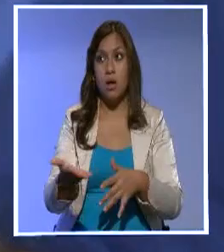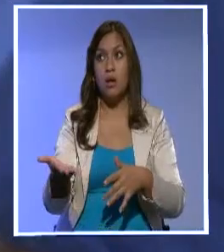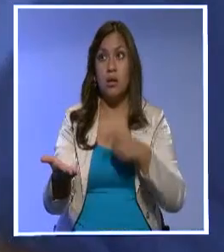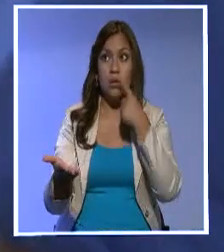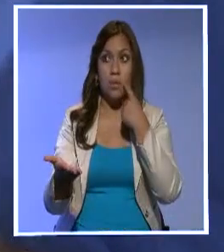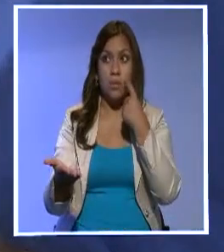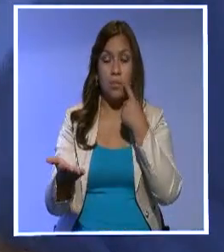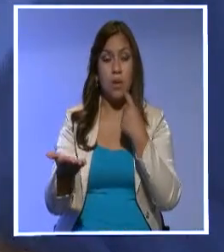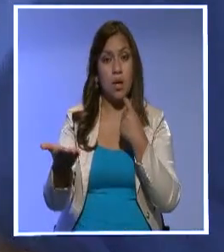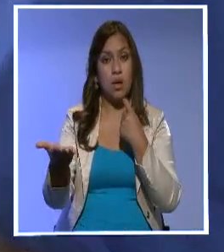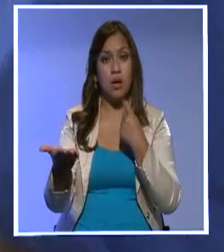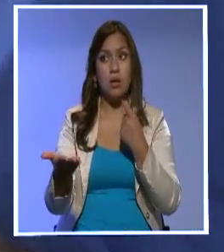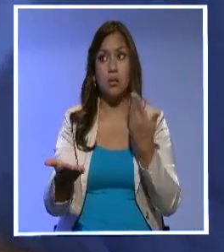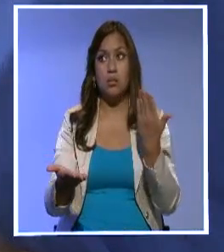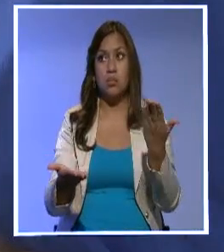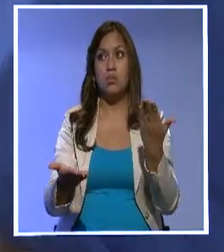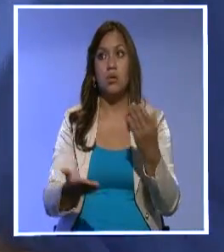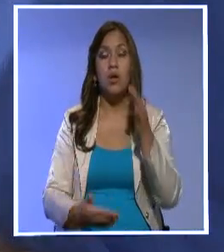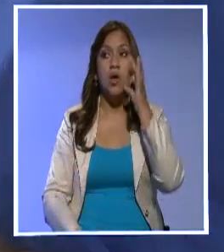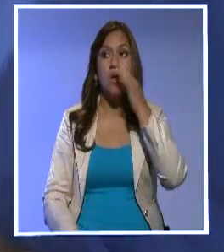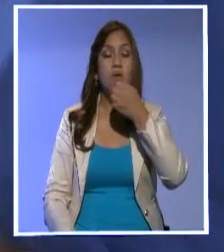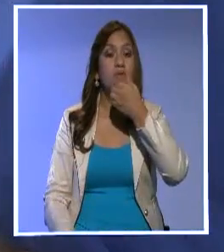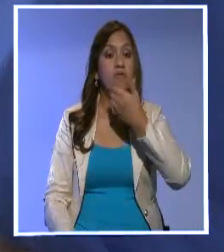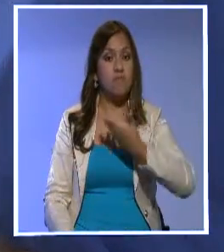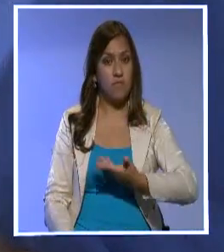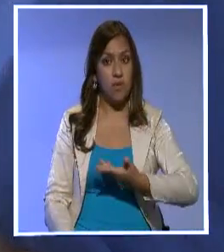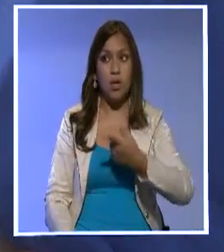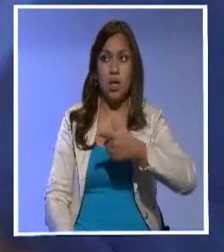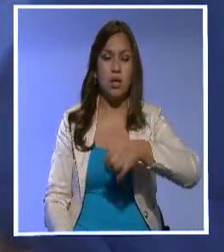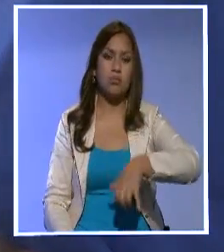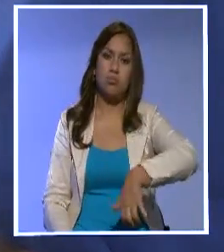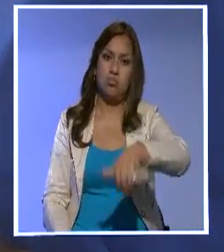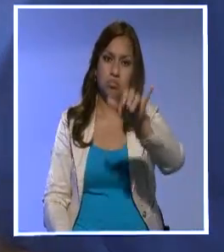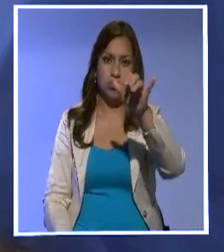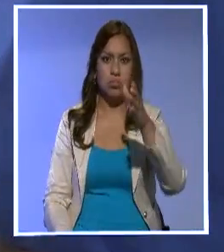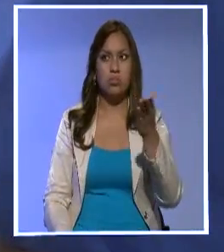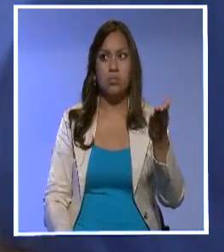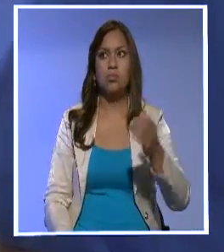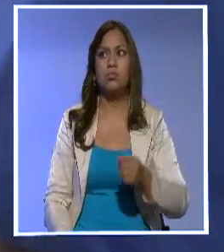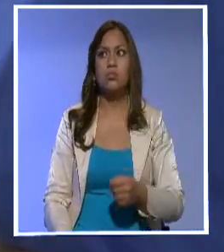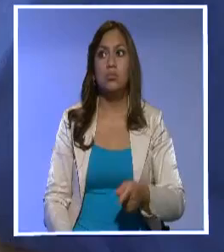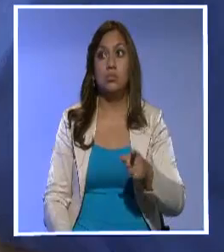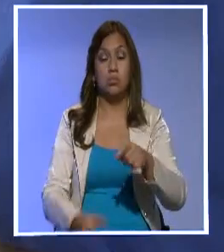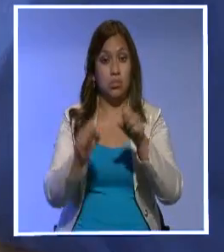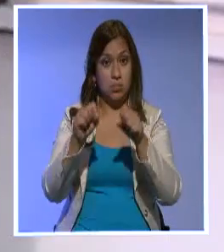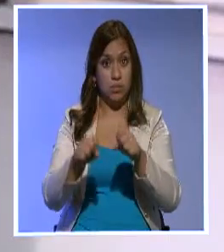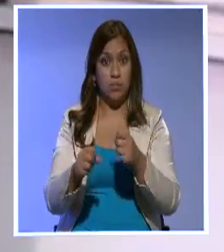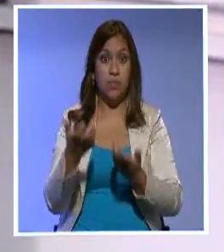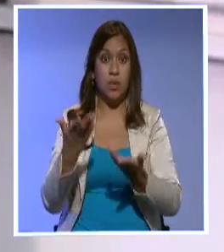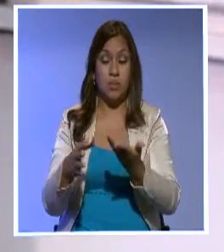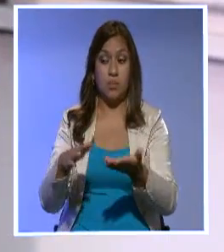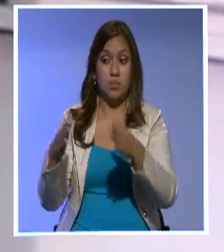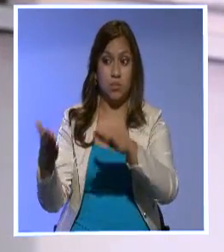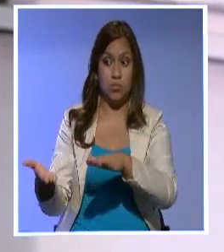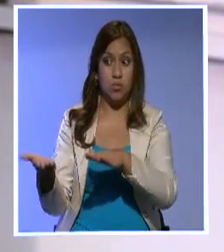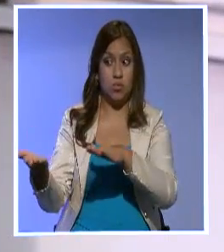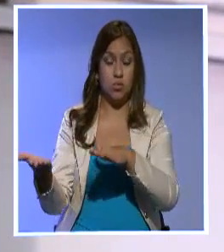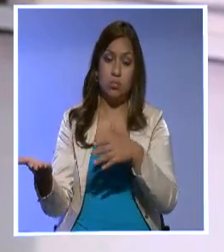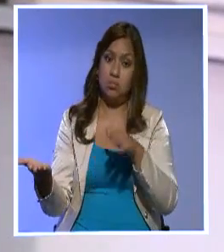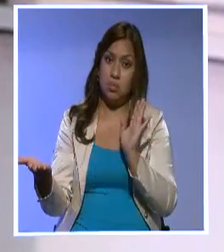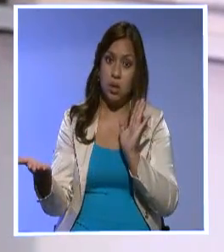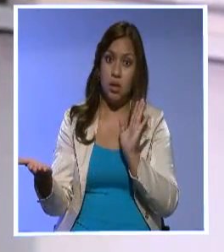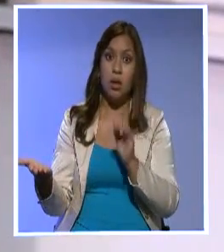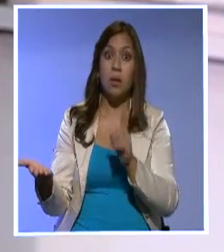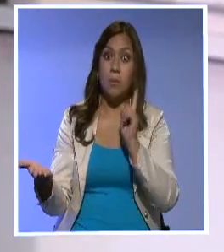que la patria cubana cómo fue y como lo seguirá siendo fidel castro como dicen el pudo haber muerto hoy nos pudo haber dejado